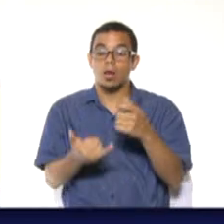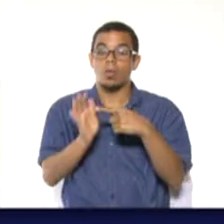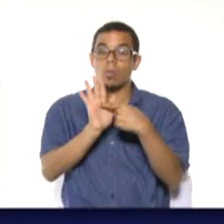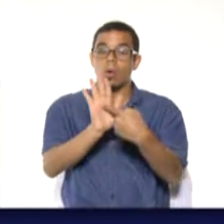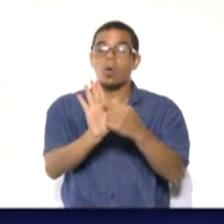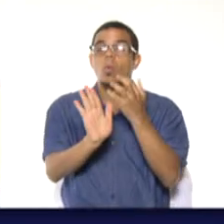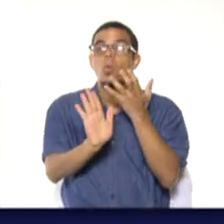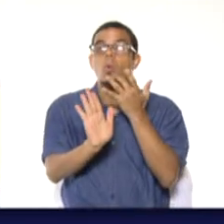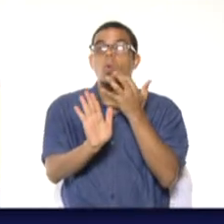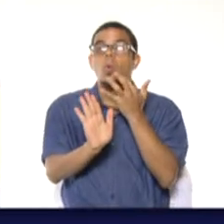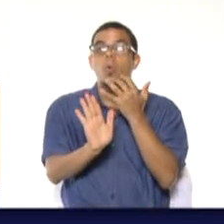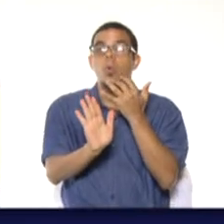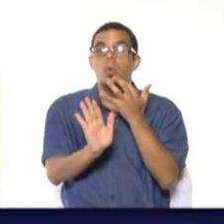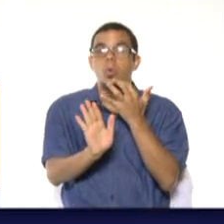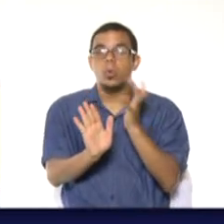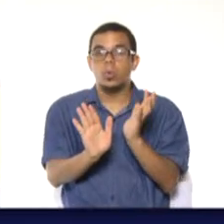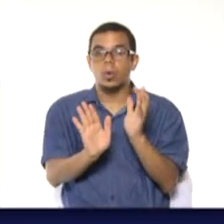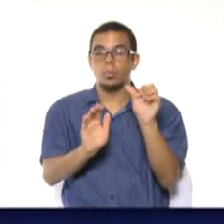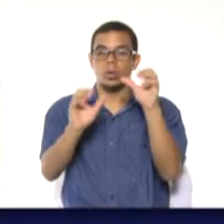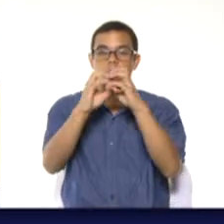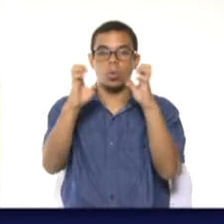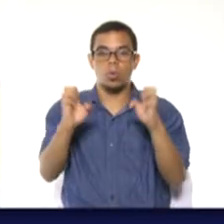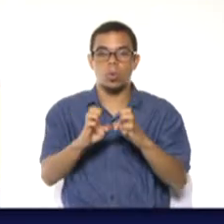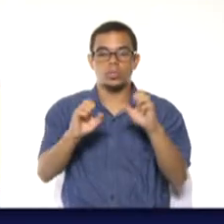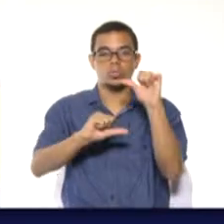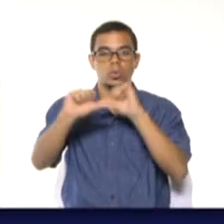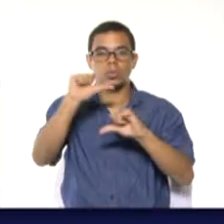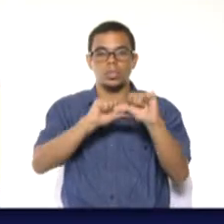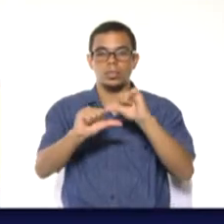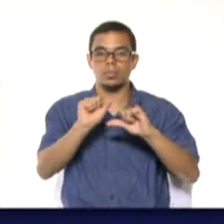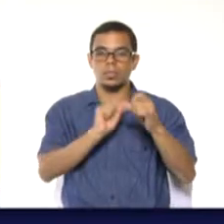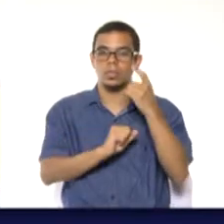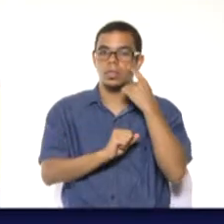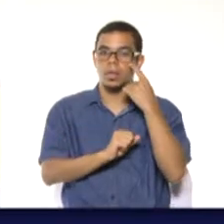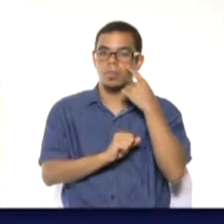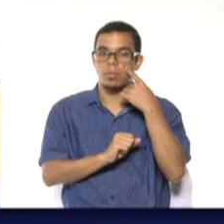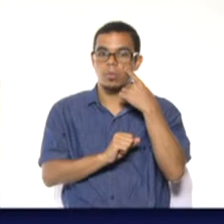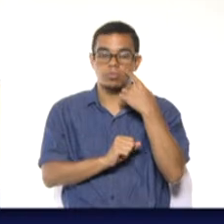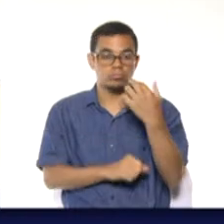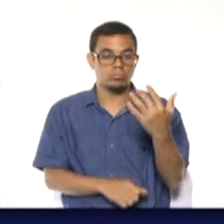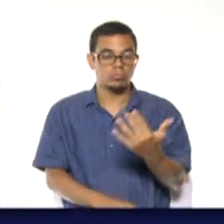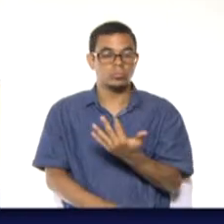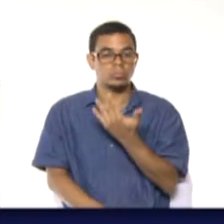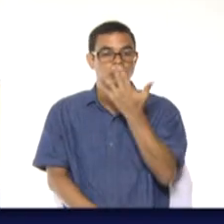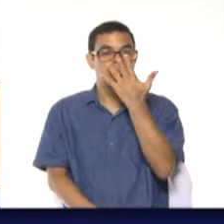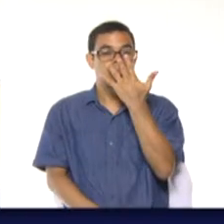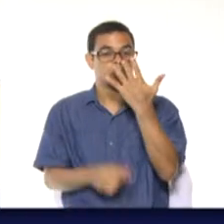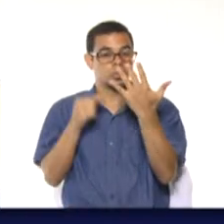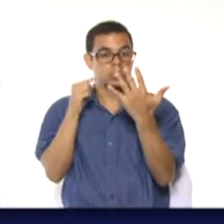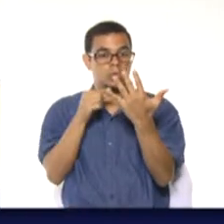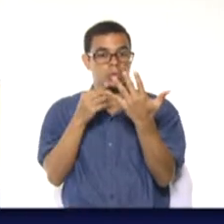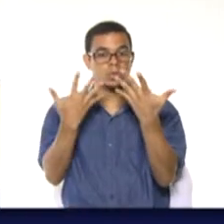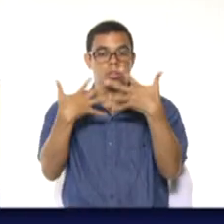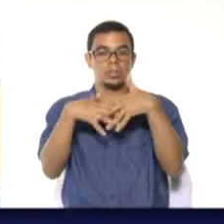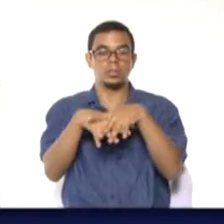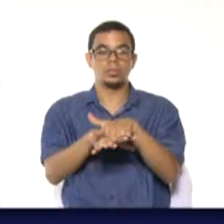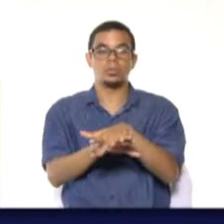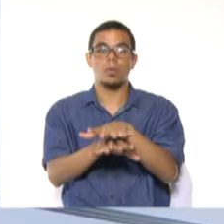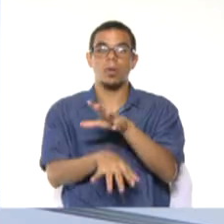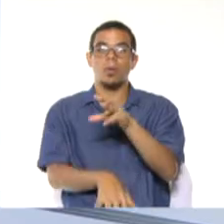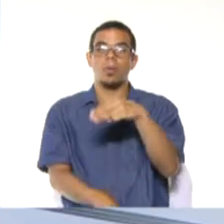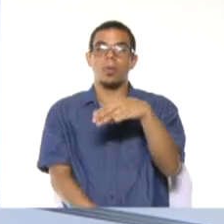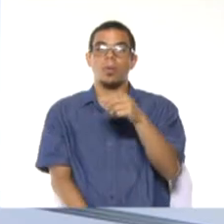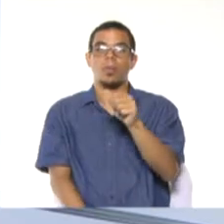que representa una ecuación química, donde tenemos que el oxígeno se combina con el magnesio. A través